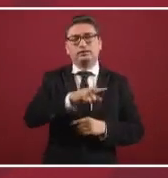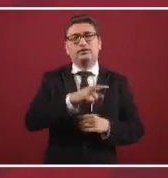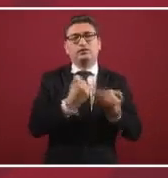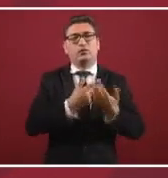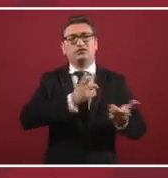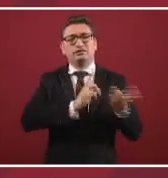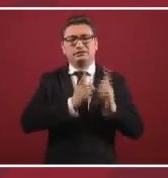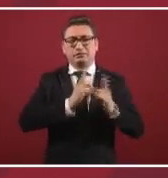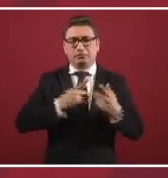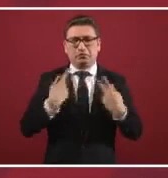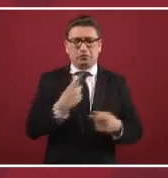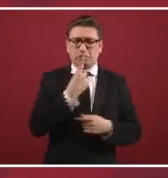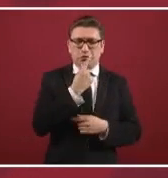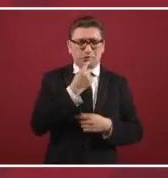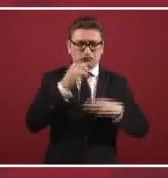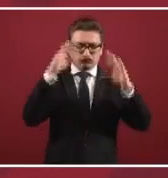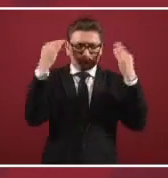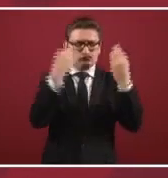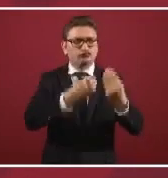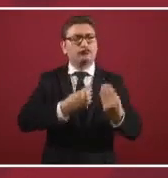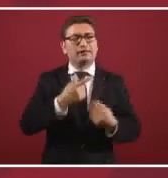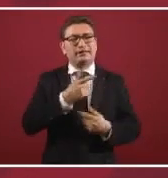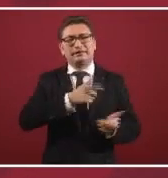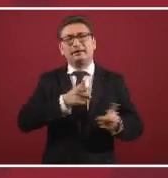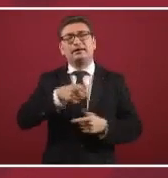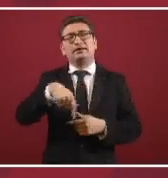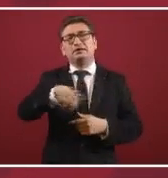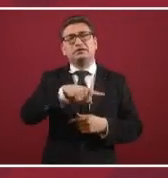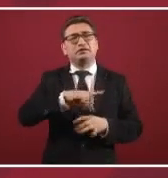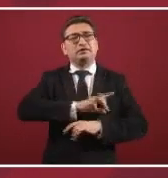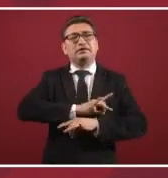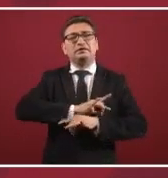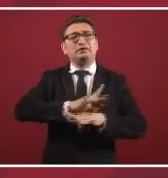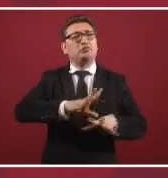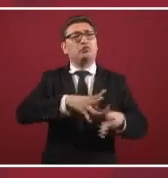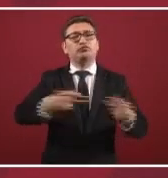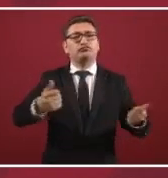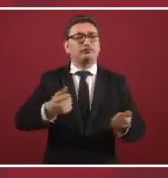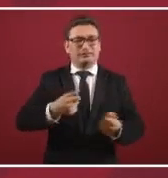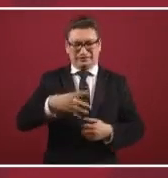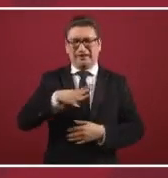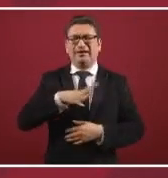Texas, y de repente desapareció, hay hasta un corrido.